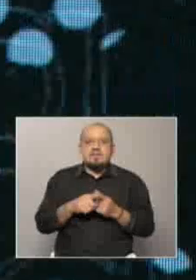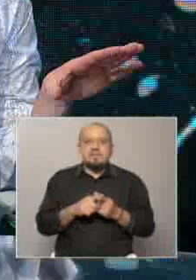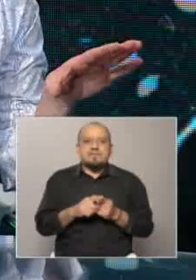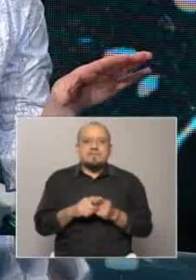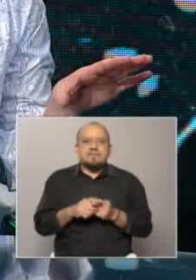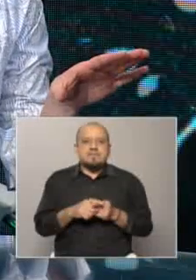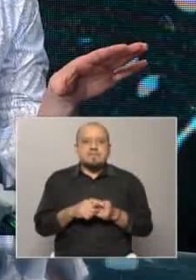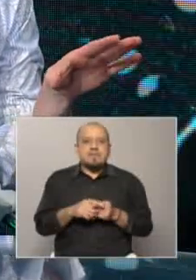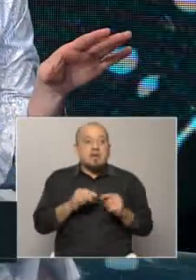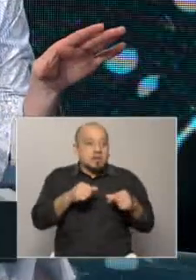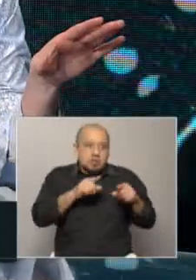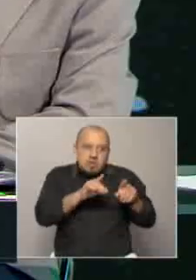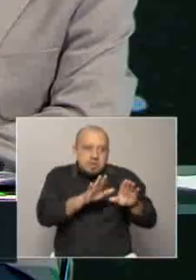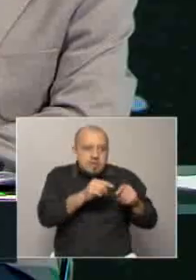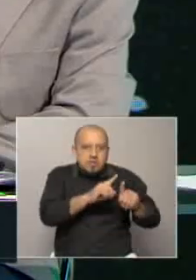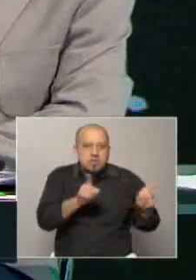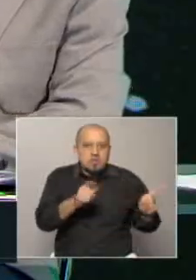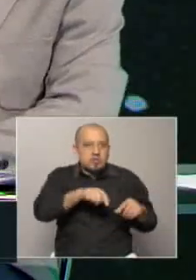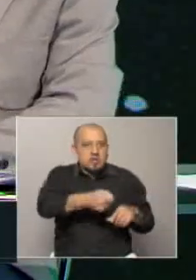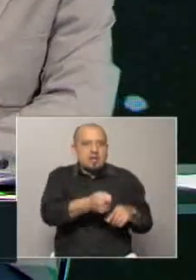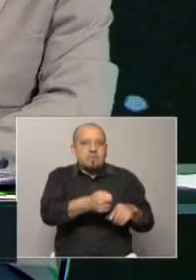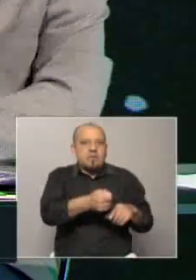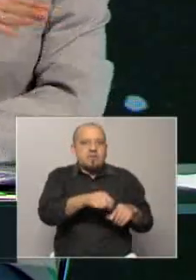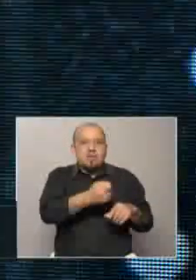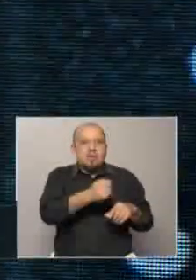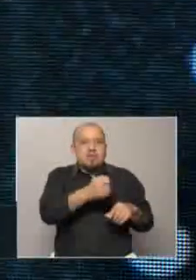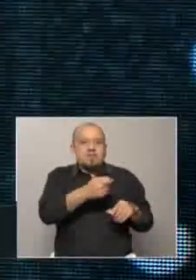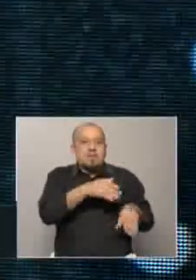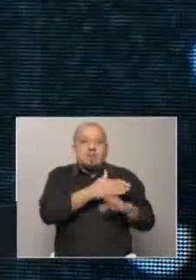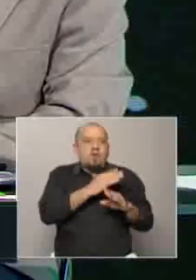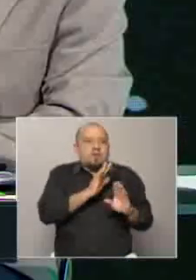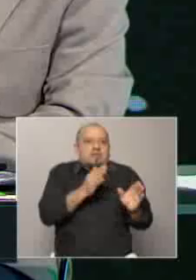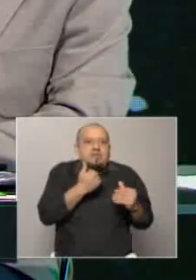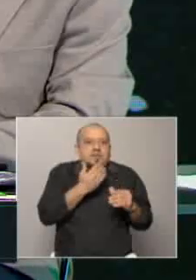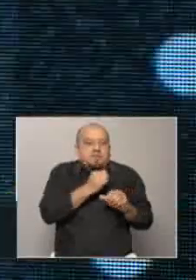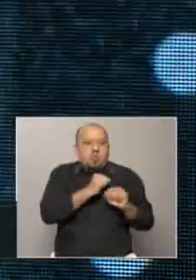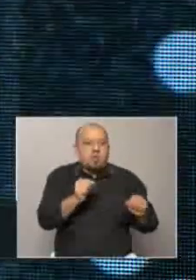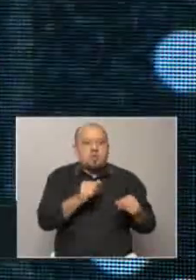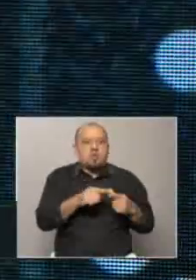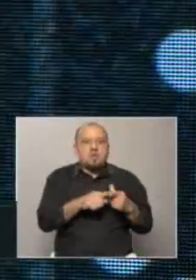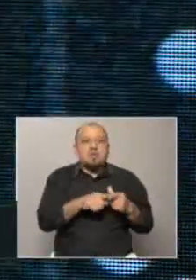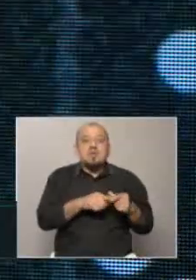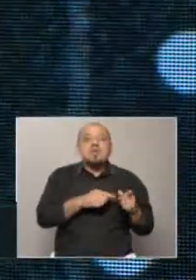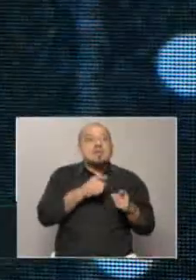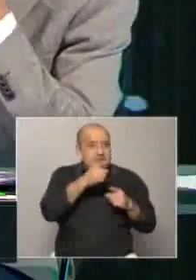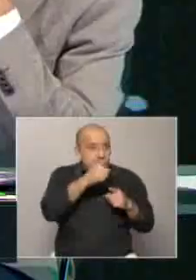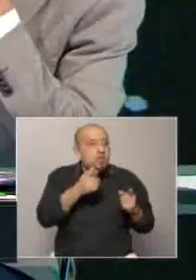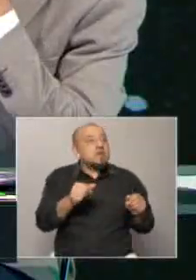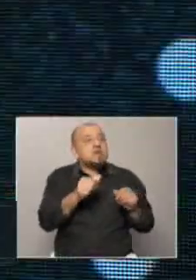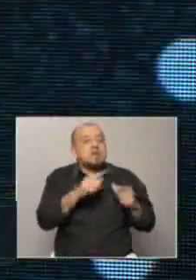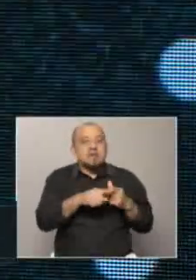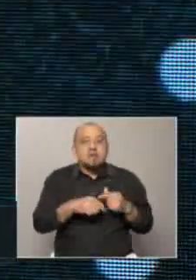podría manejar nunca un programa así. No, yo te cambio canal, agarro, toco para afuera y me voy, no puedo. No, pero si vos fueras el conductor, no muero.